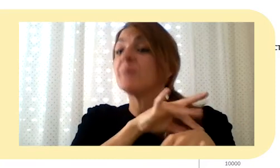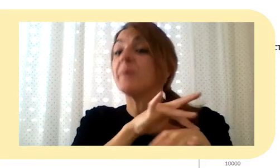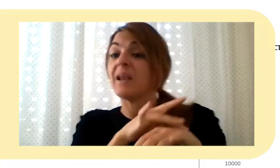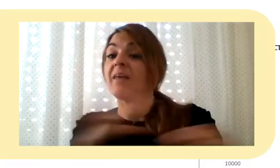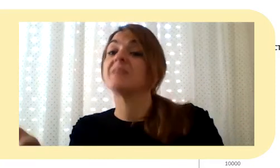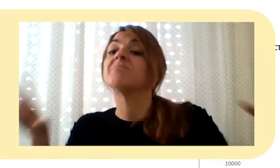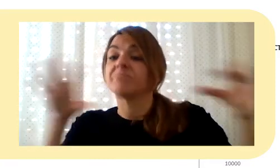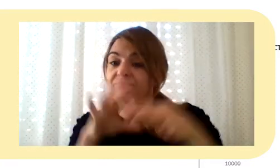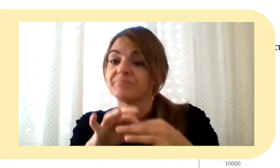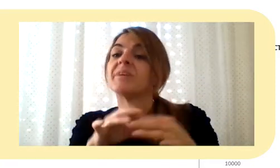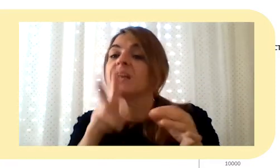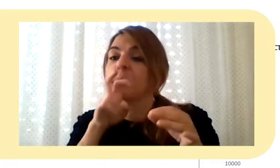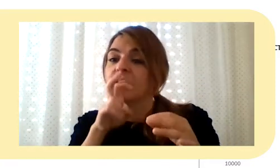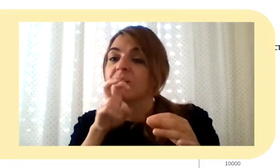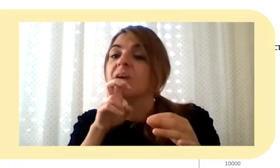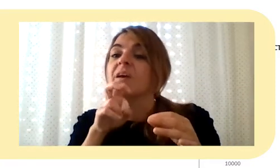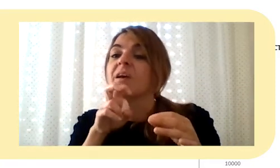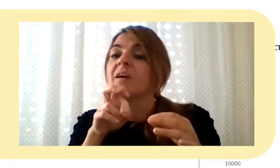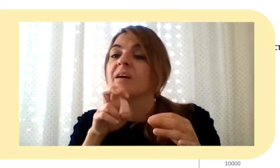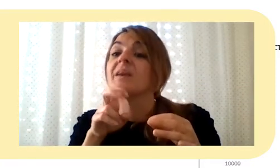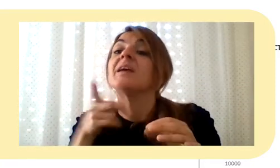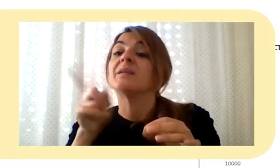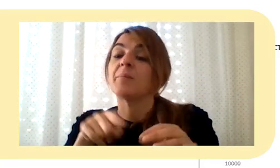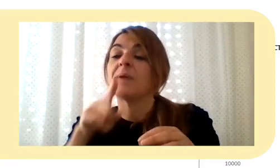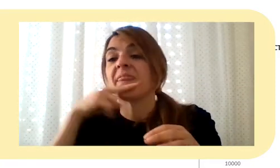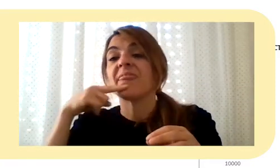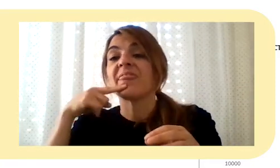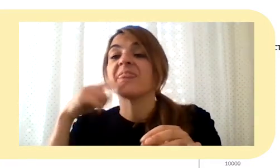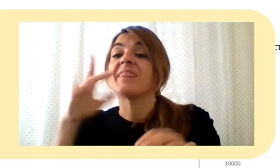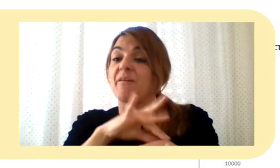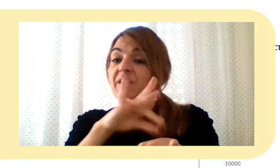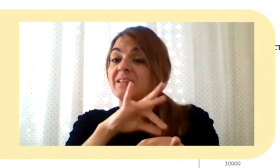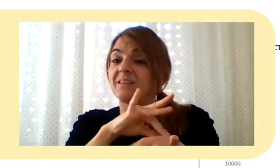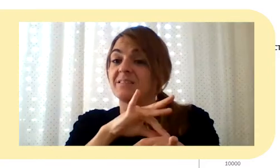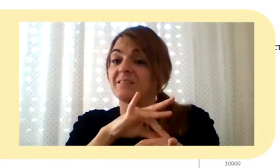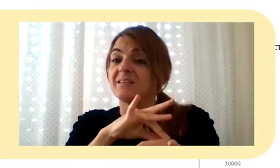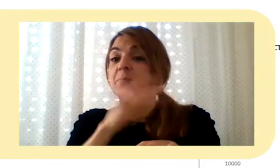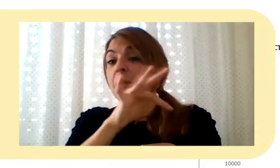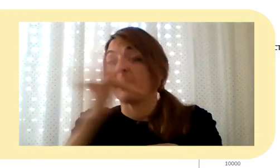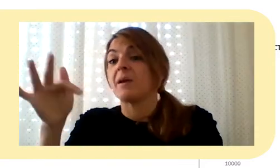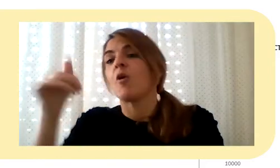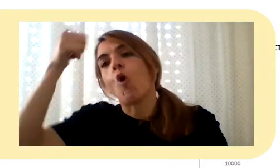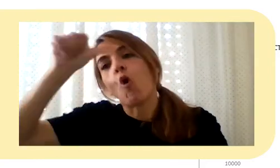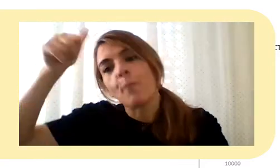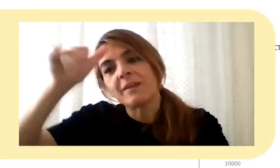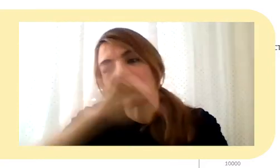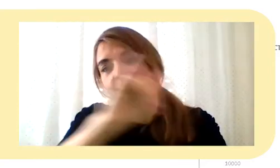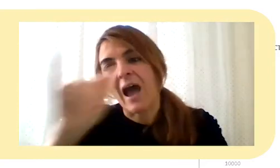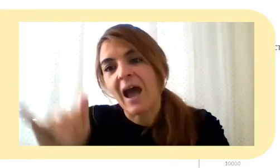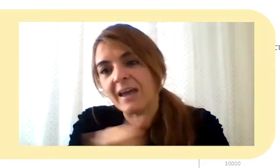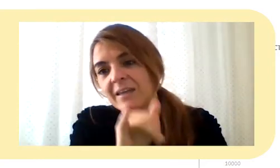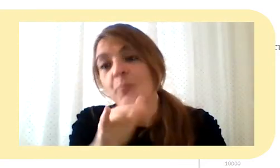más enfermedad respiratoria y más diarrea y más diabetes, con lo cual se va sumando una mayor gravedad en el caso de los hombres. Pero